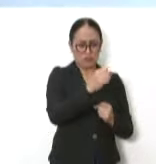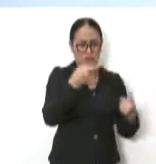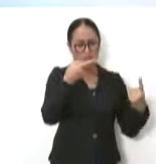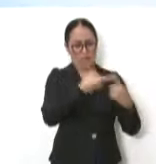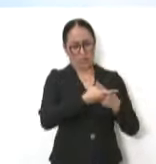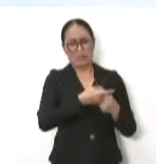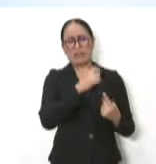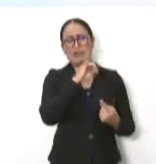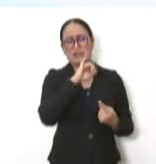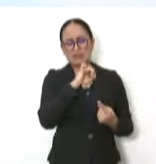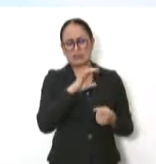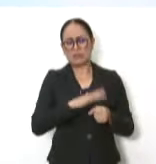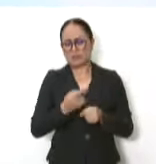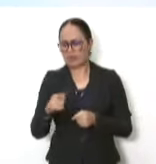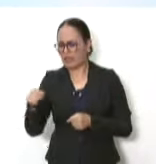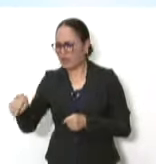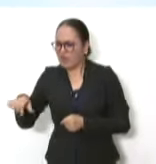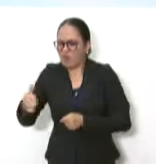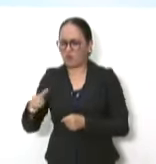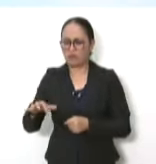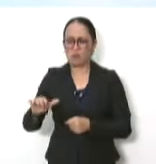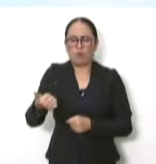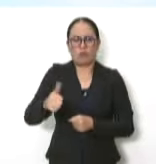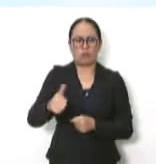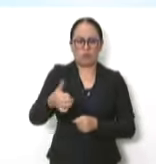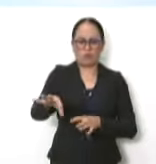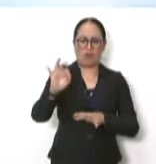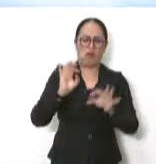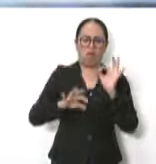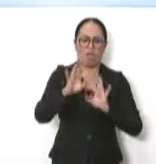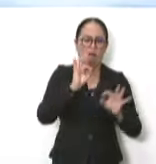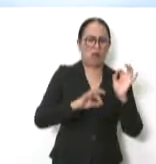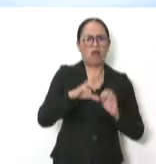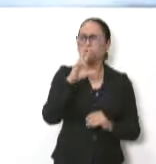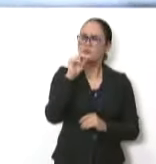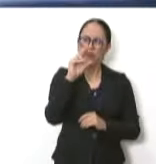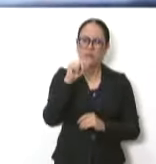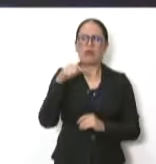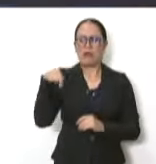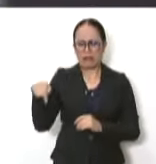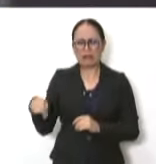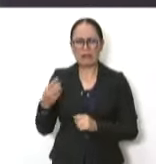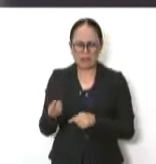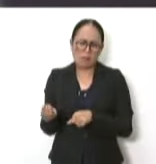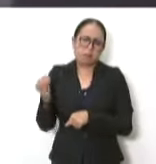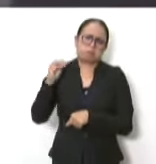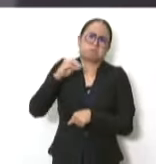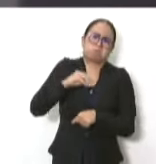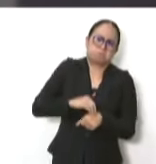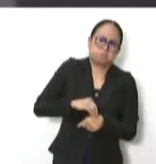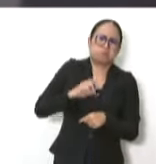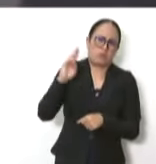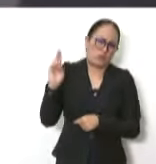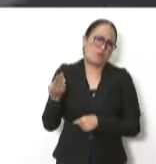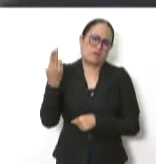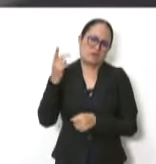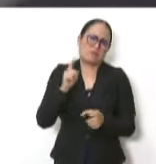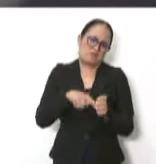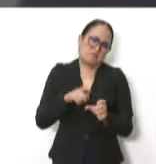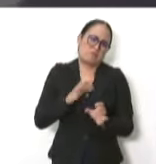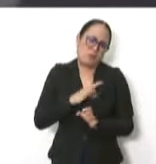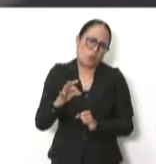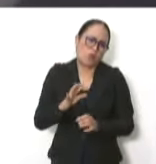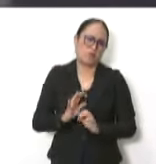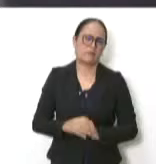estuvieran los que deben de estar. Y eso sí están. Aquí se incluye algún adicional. Lo que sí me preocupa, y lo